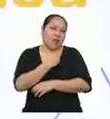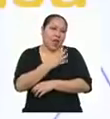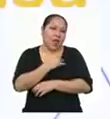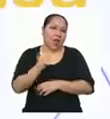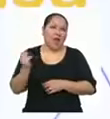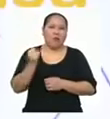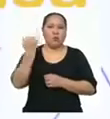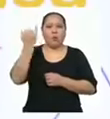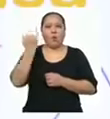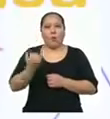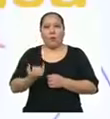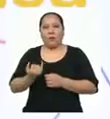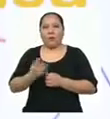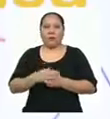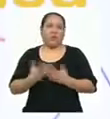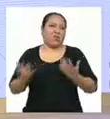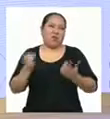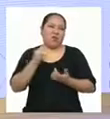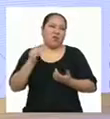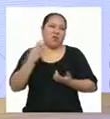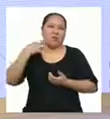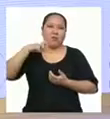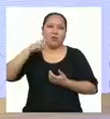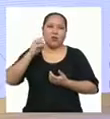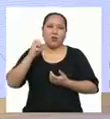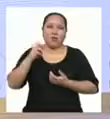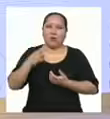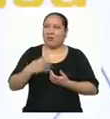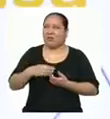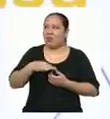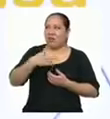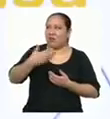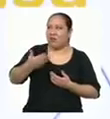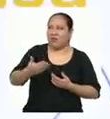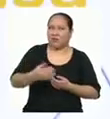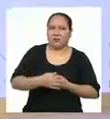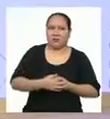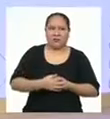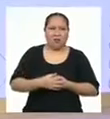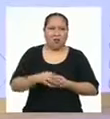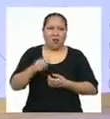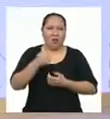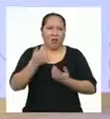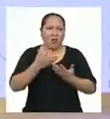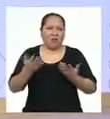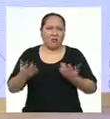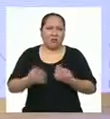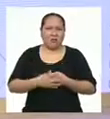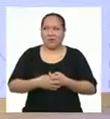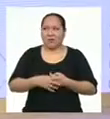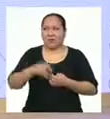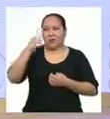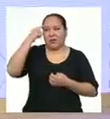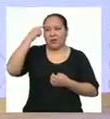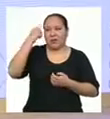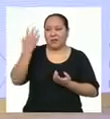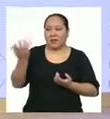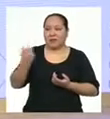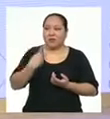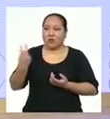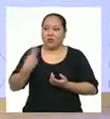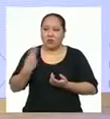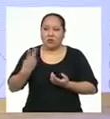alto ni bajo. ¿Qué más promedio que yo? ¿Y todo lo demás? ¿Lo demás qué? Piensa en los privilegiados que